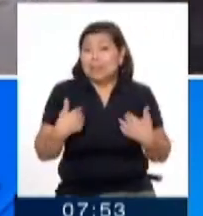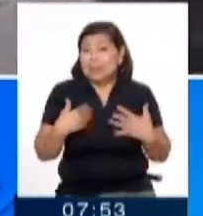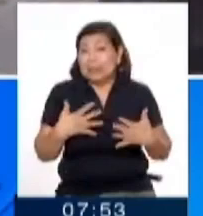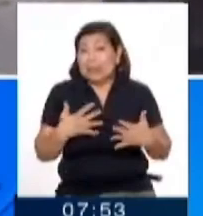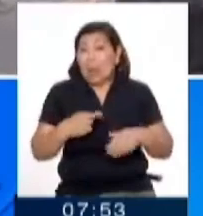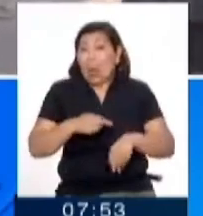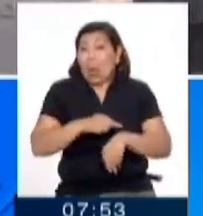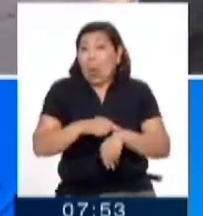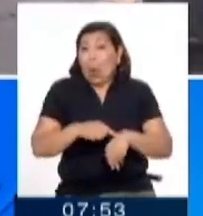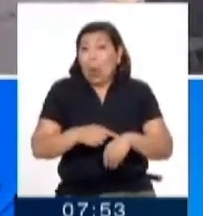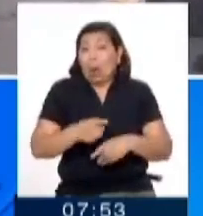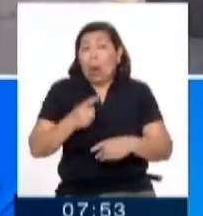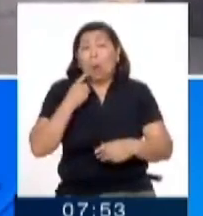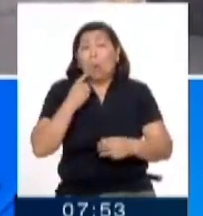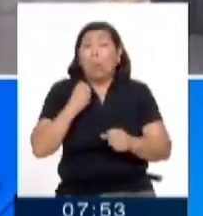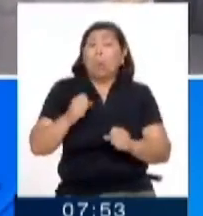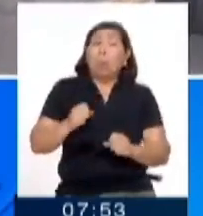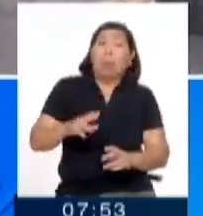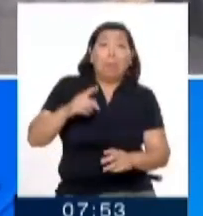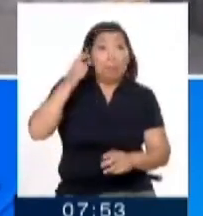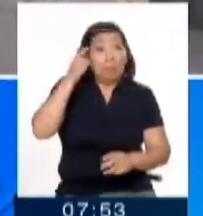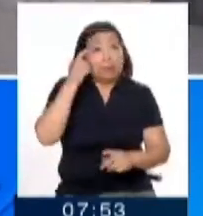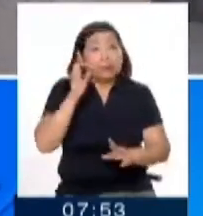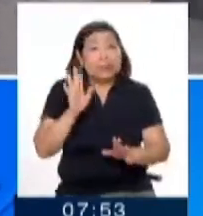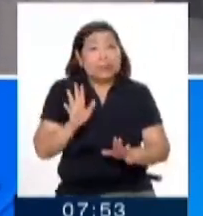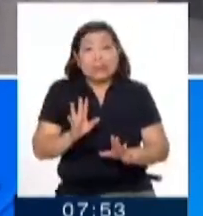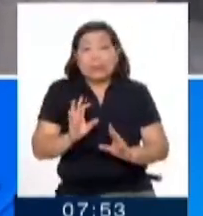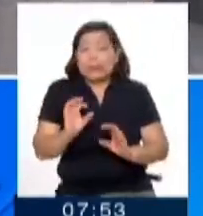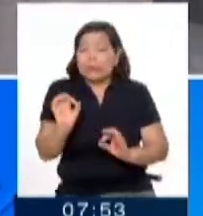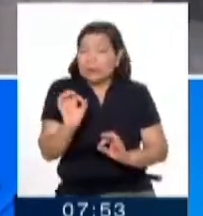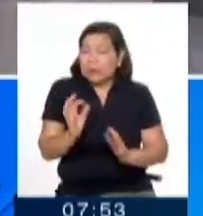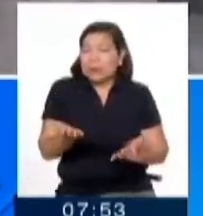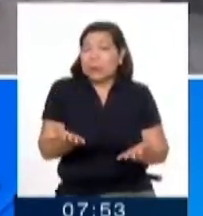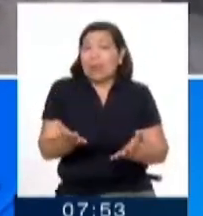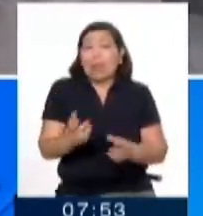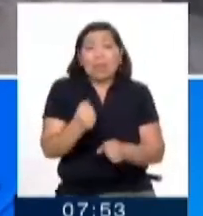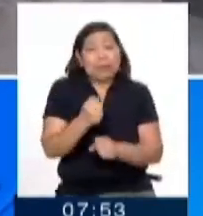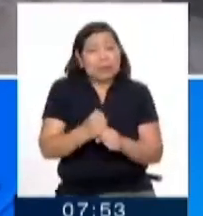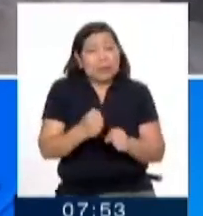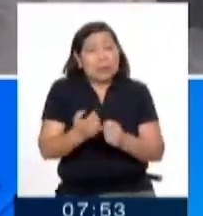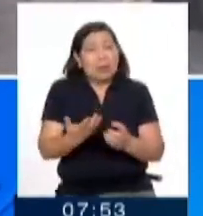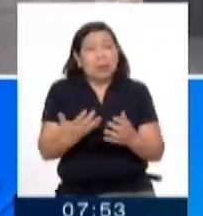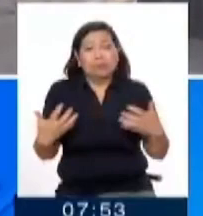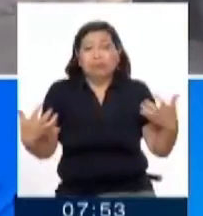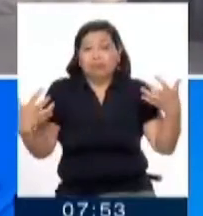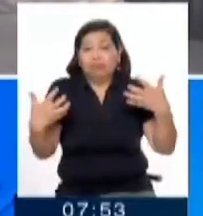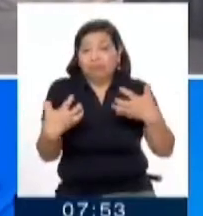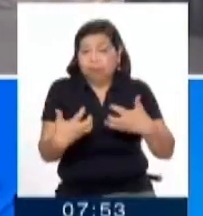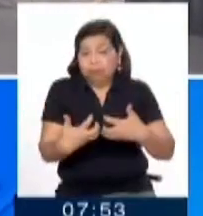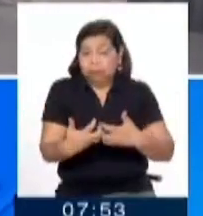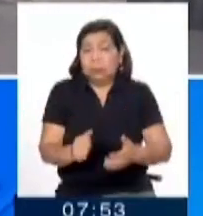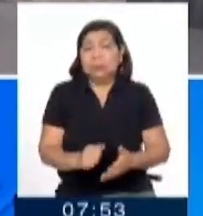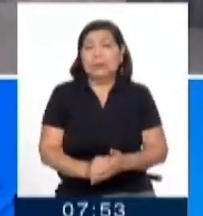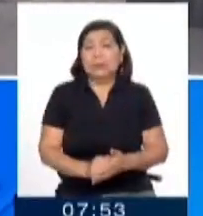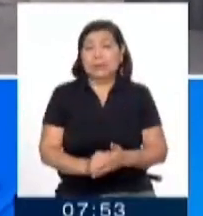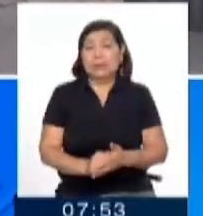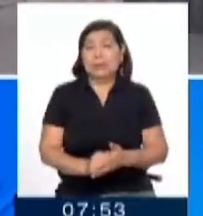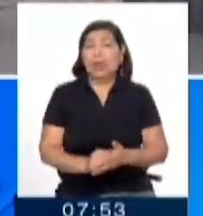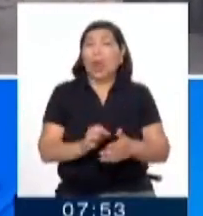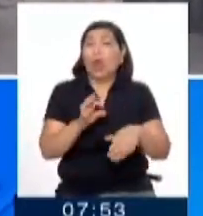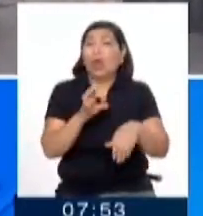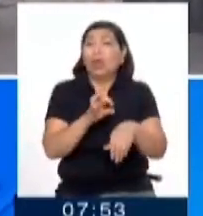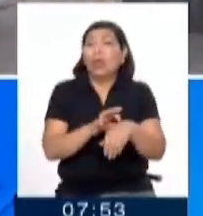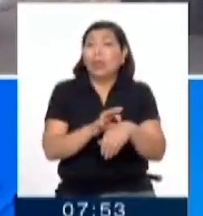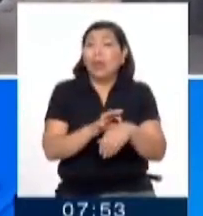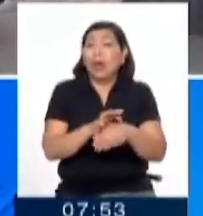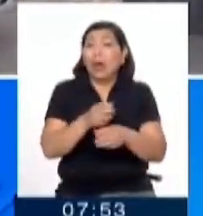con el pasar de las horas es que se pueda descompensar, ¿no? De ahí que el trabajo articulado entre los médicos, cuerpo